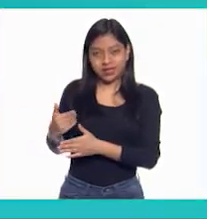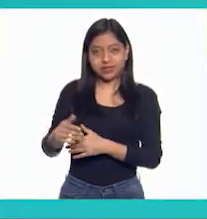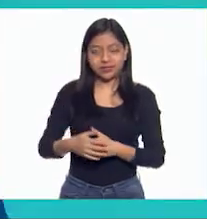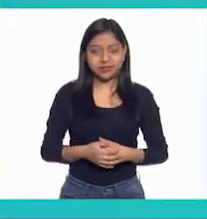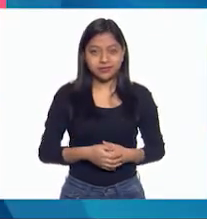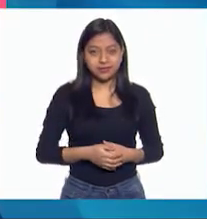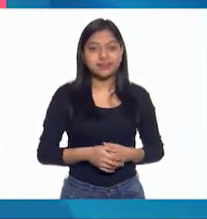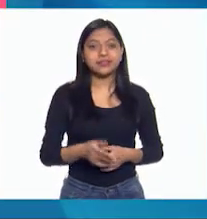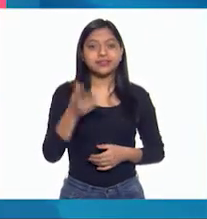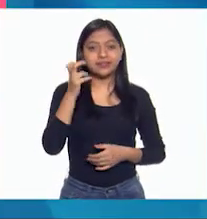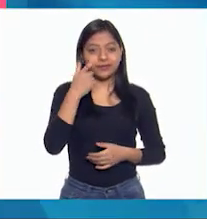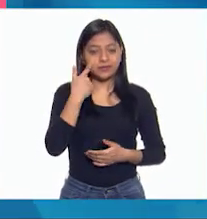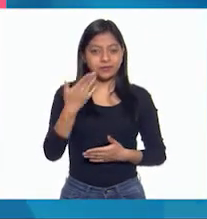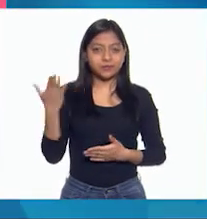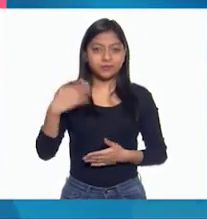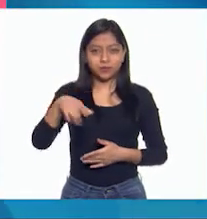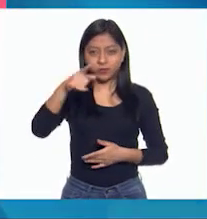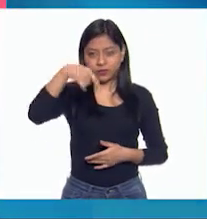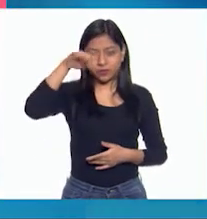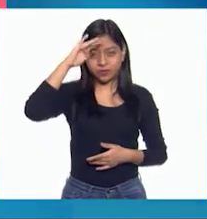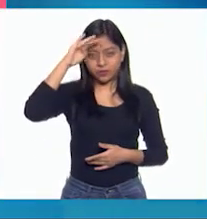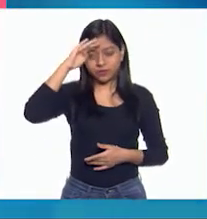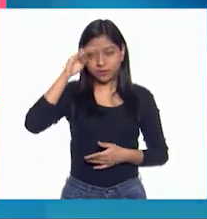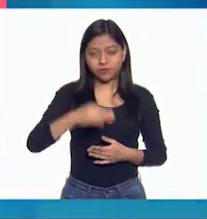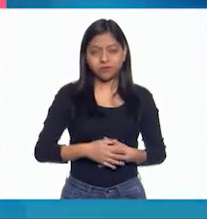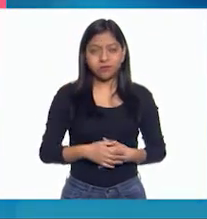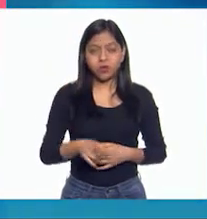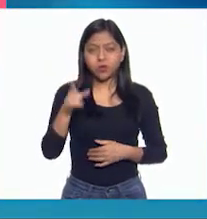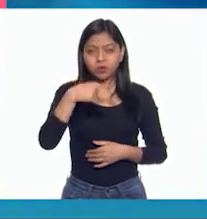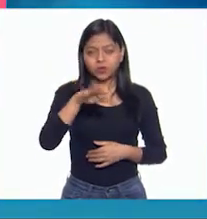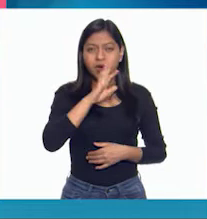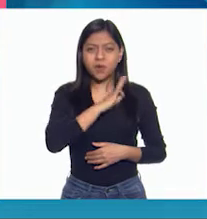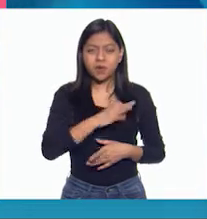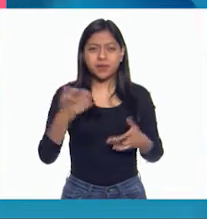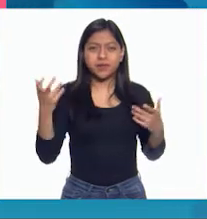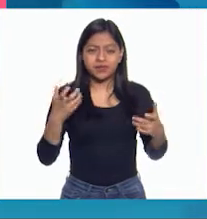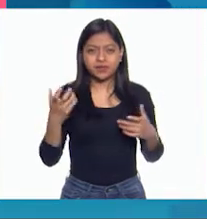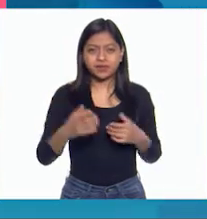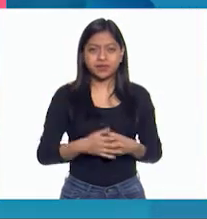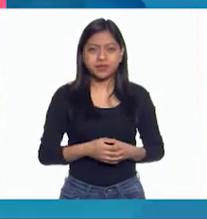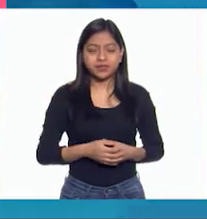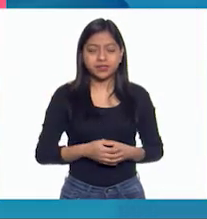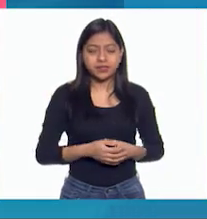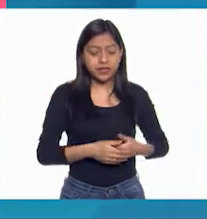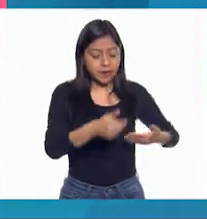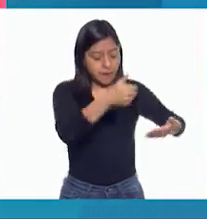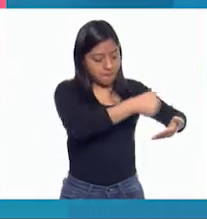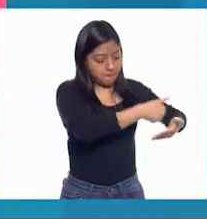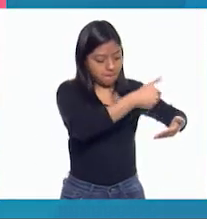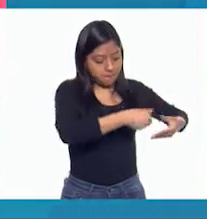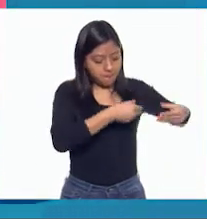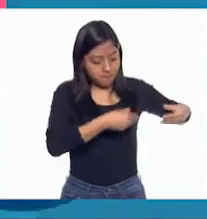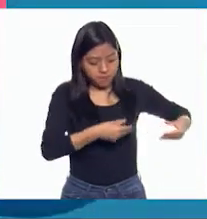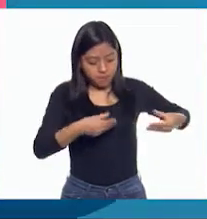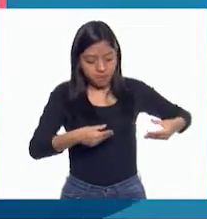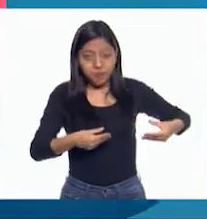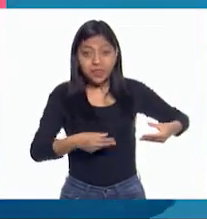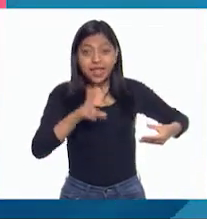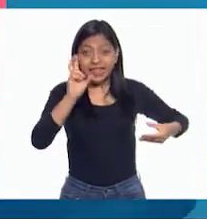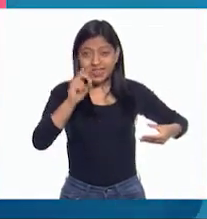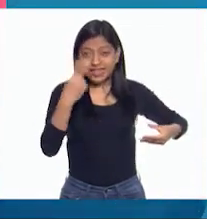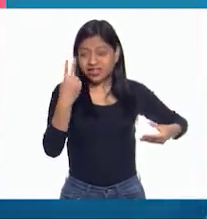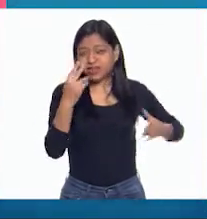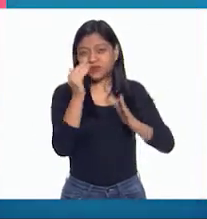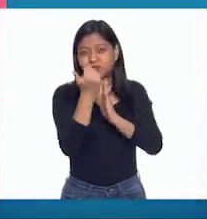Así es. Ahora piensen, ¿podemos hacer paquetes con un poco menos de hojas para que todos